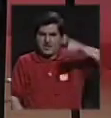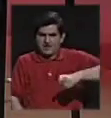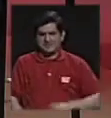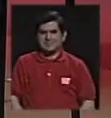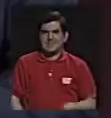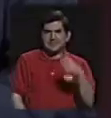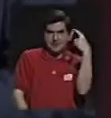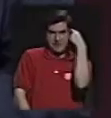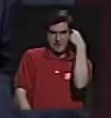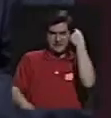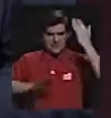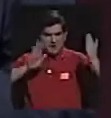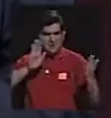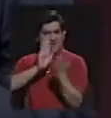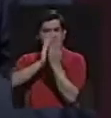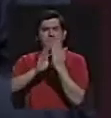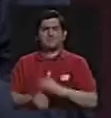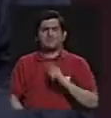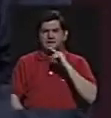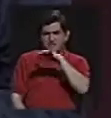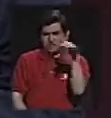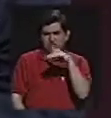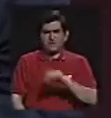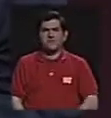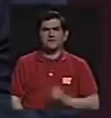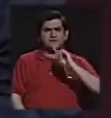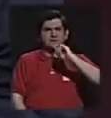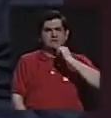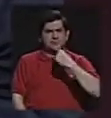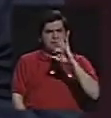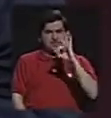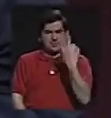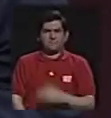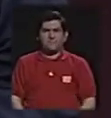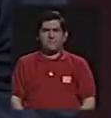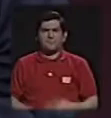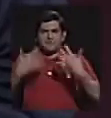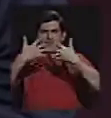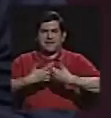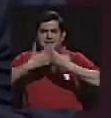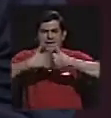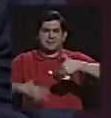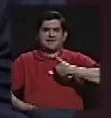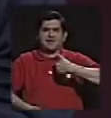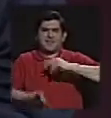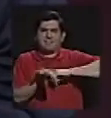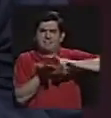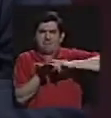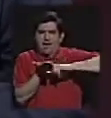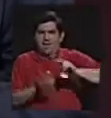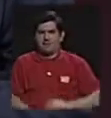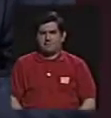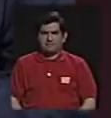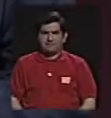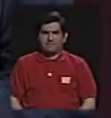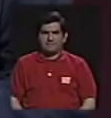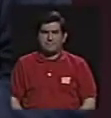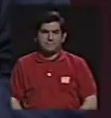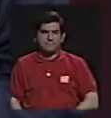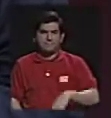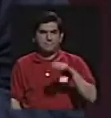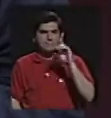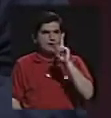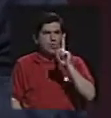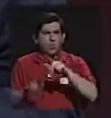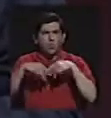para enfrentar de manera realista y seria a la maquinaria de Liberación Nacional. ¿Por qué